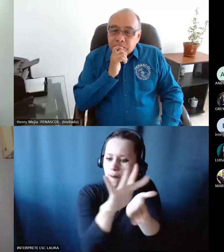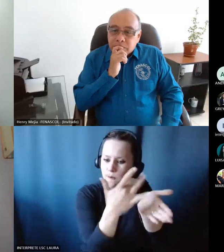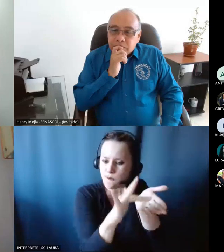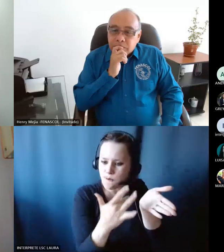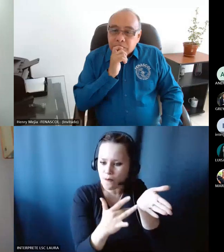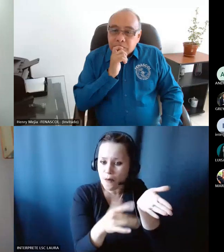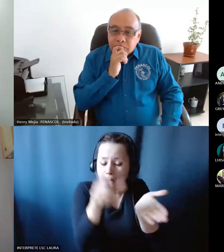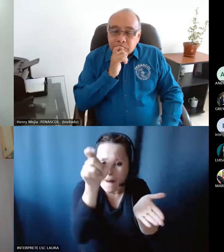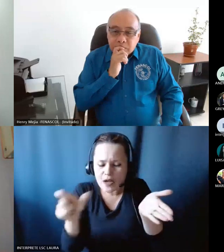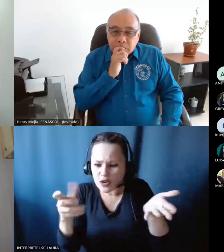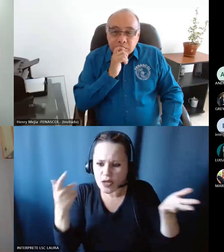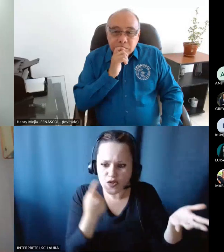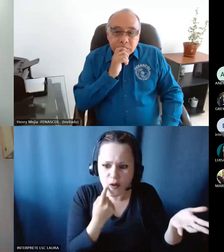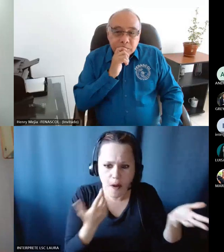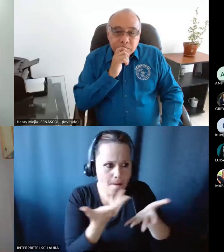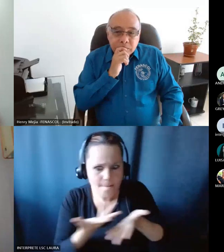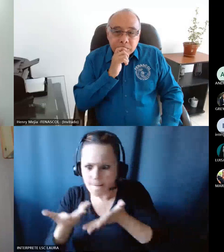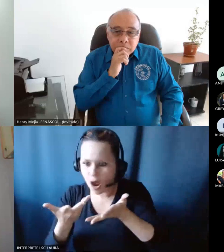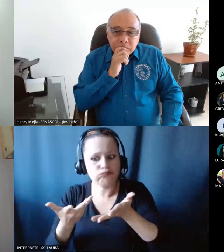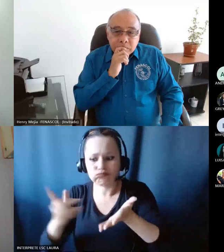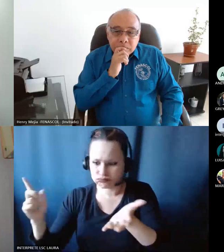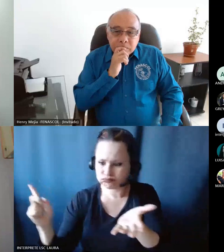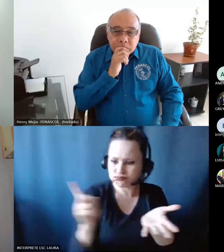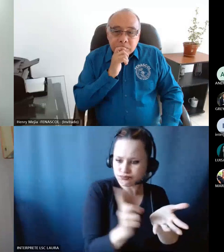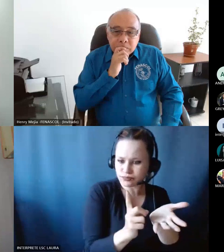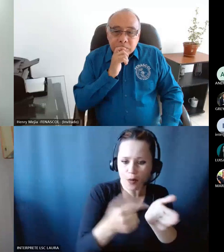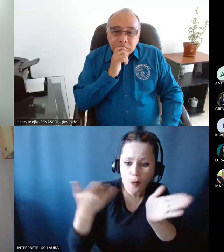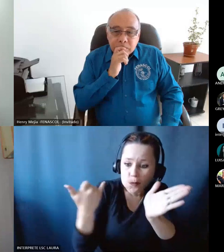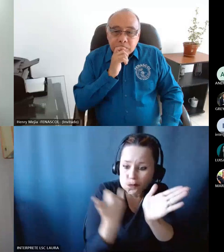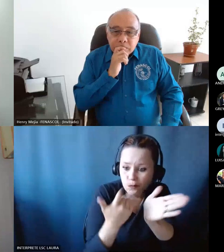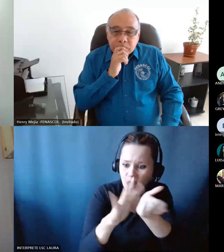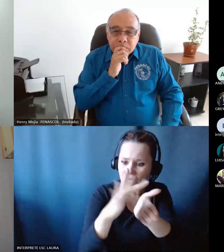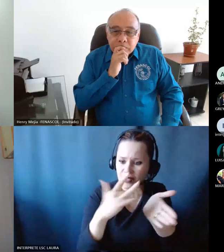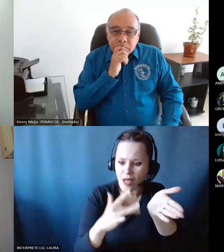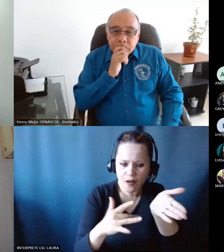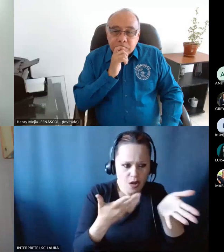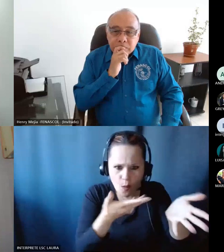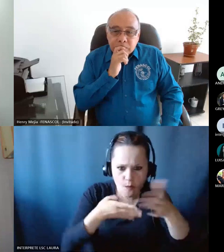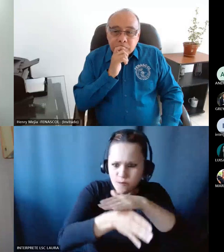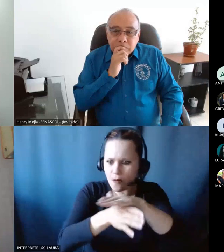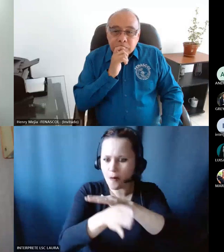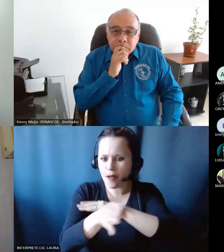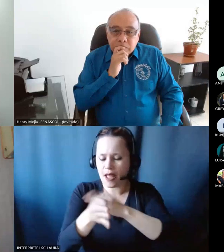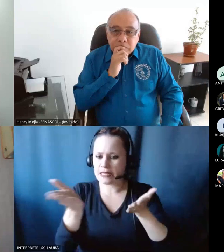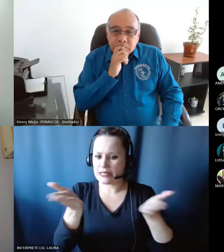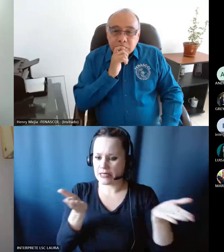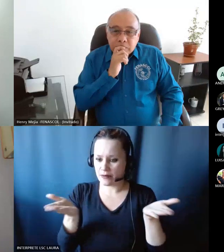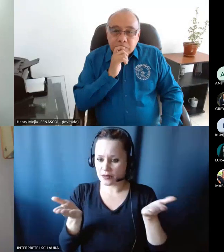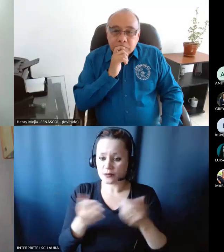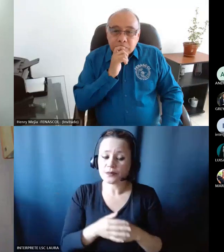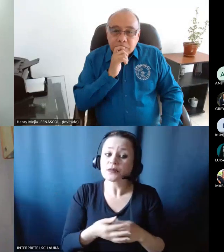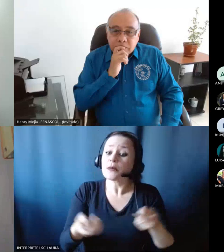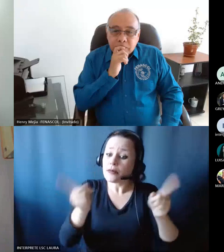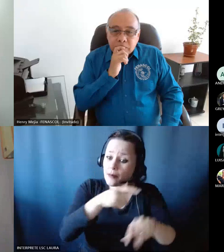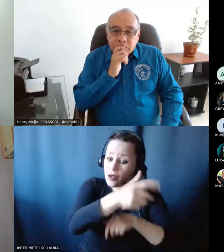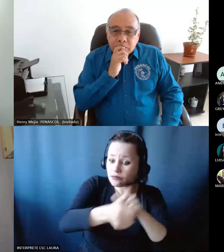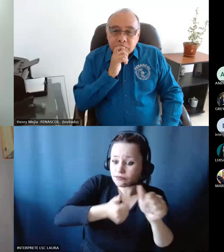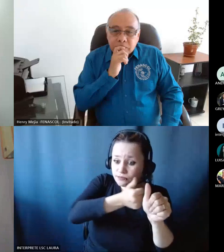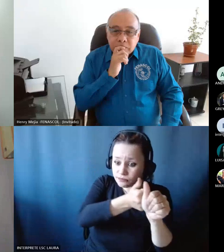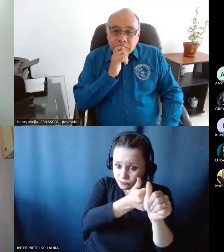puedan acceder a toda la información y a todos los servicios eh y nuestros asesores también están haciendo un gran esfuerzo a diario